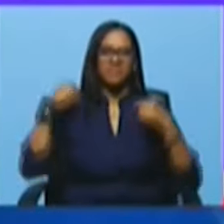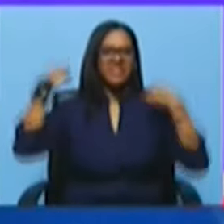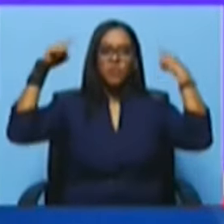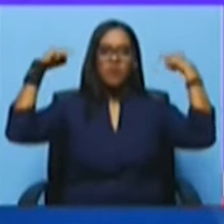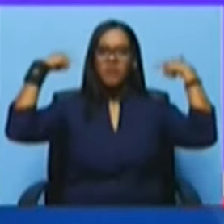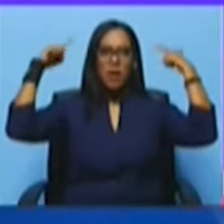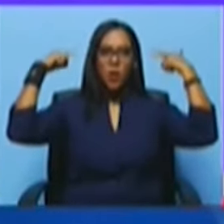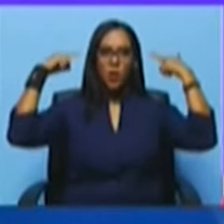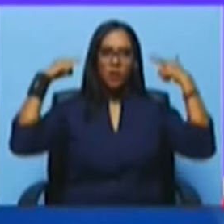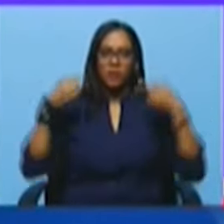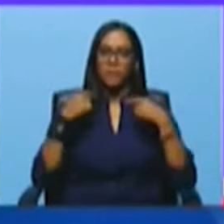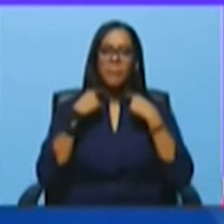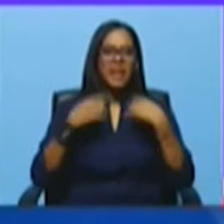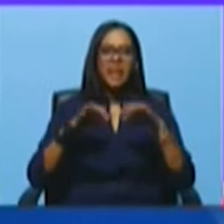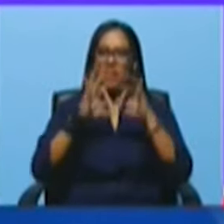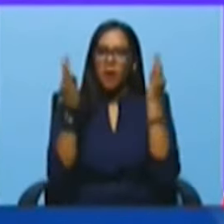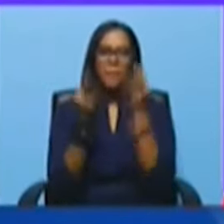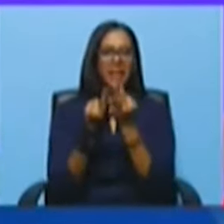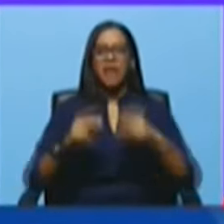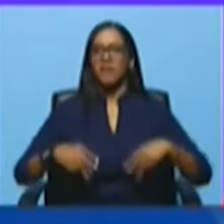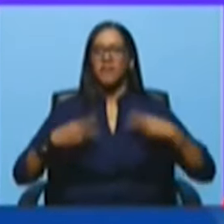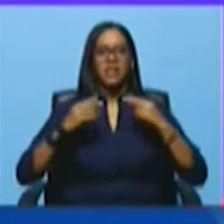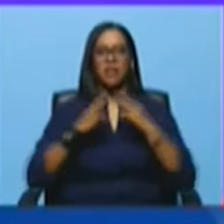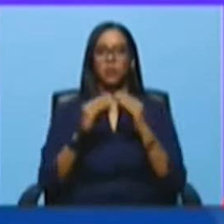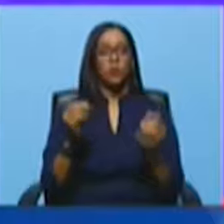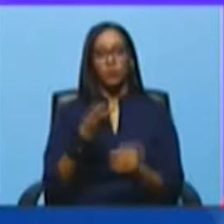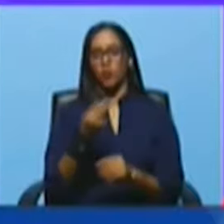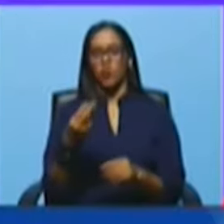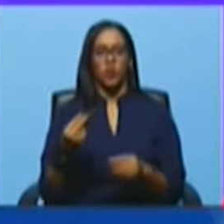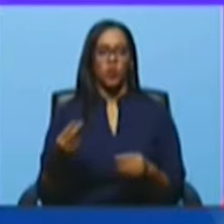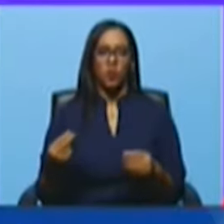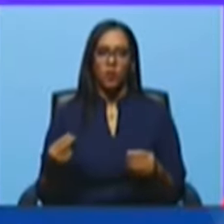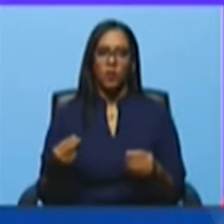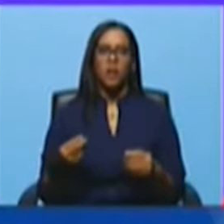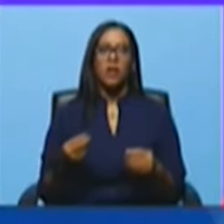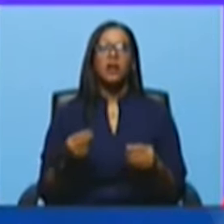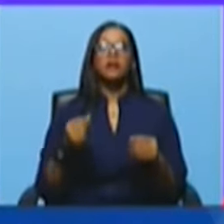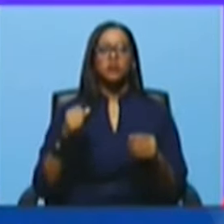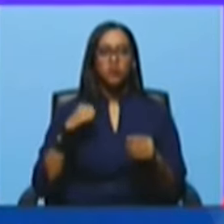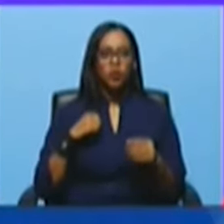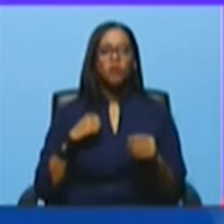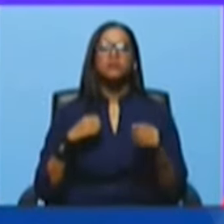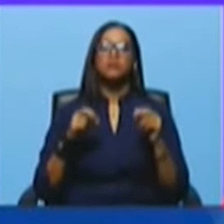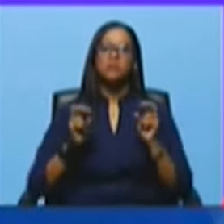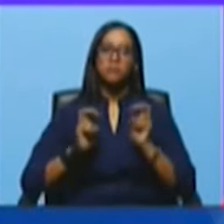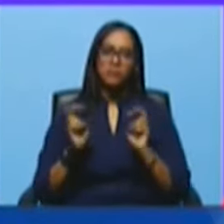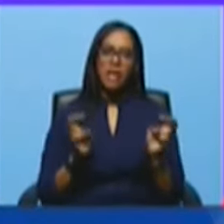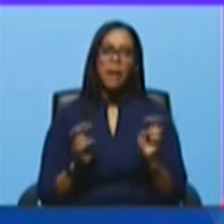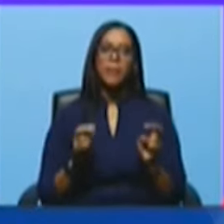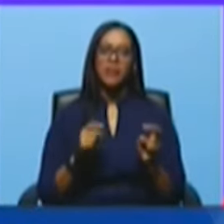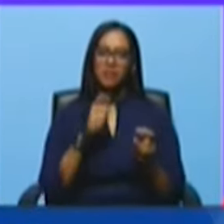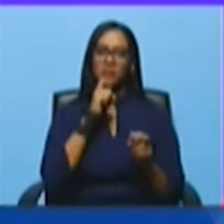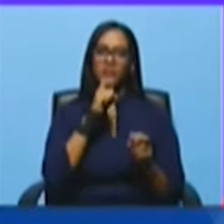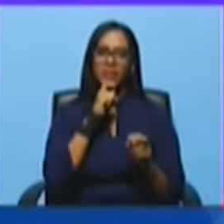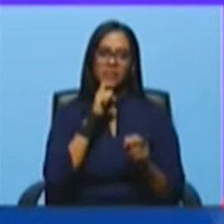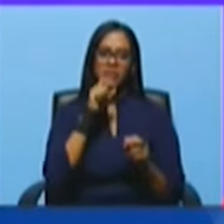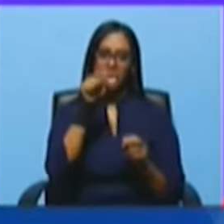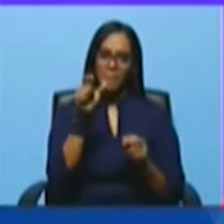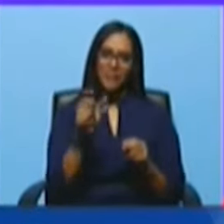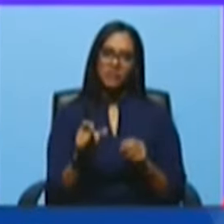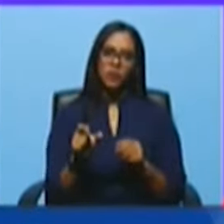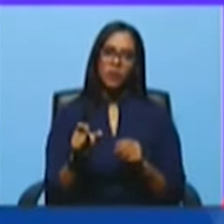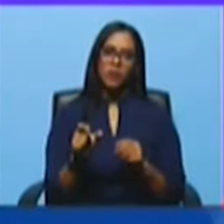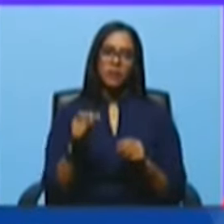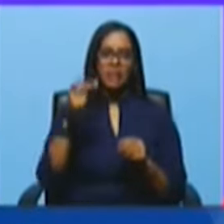todo, familia, vida, todo. No, no, no. Yo sé que son temas complejos del ser humano, de